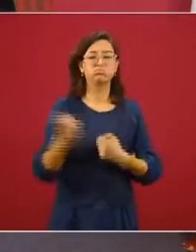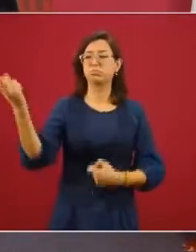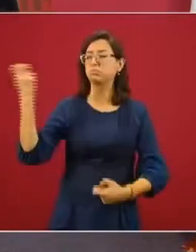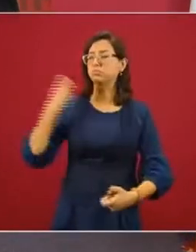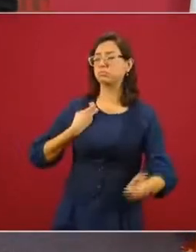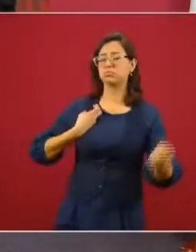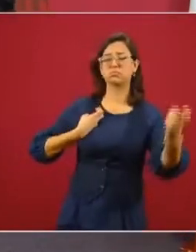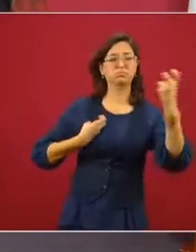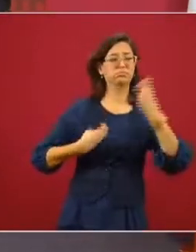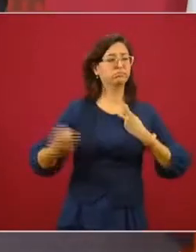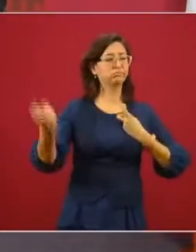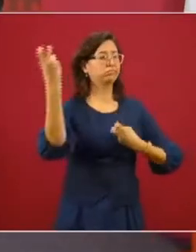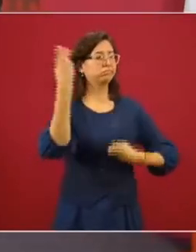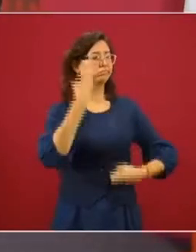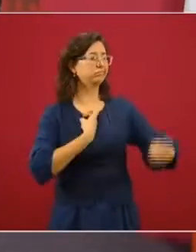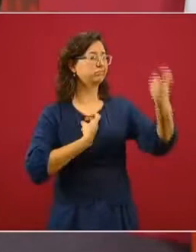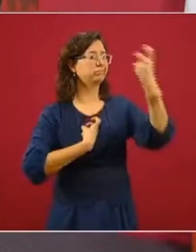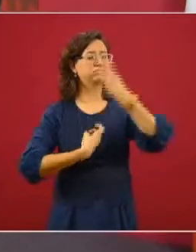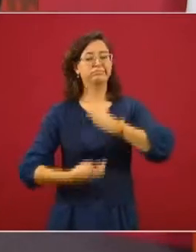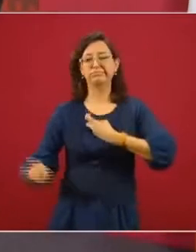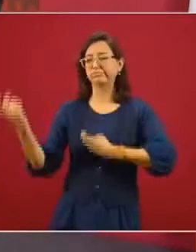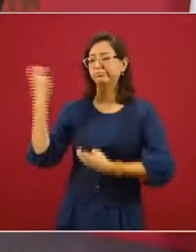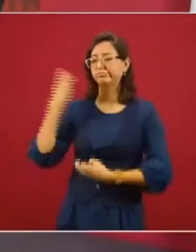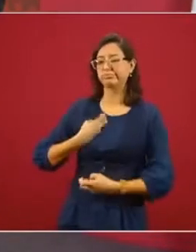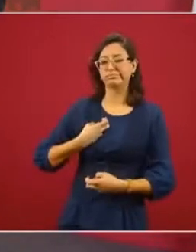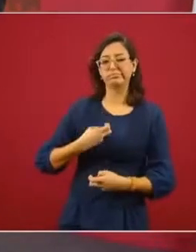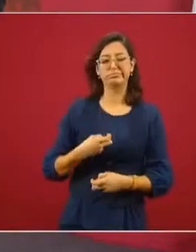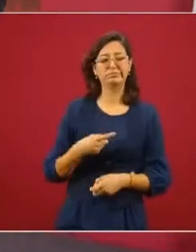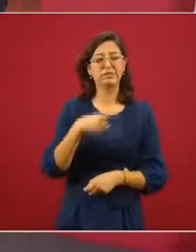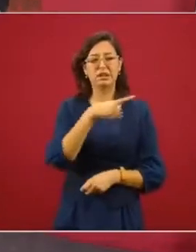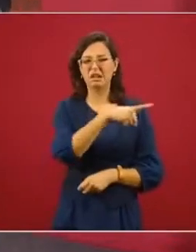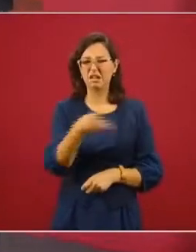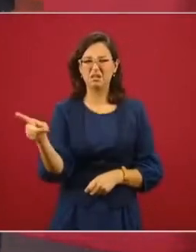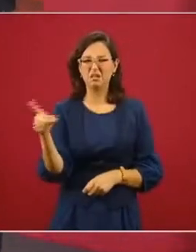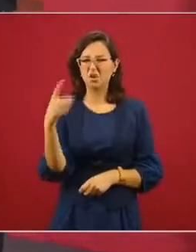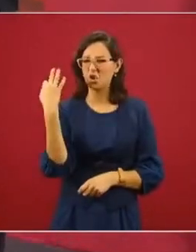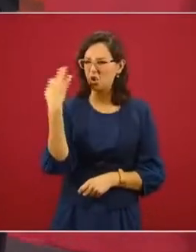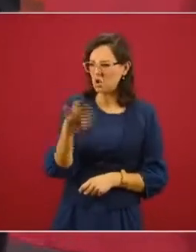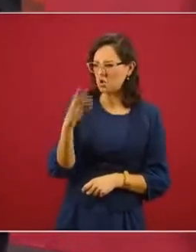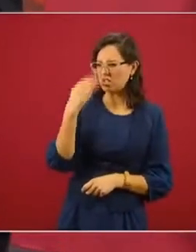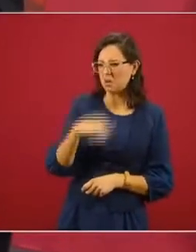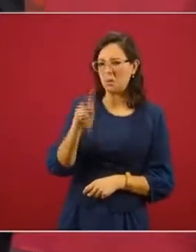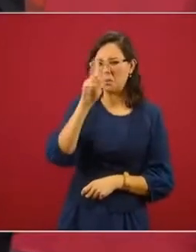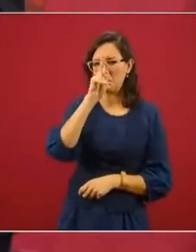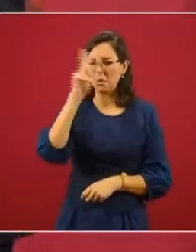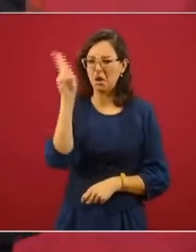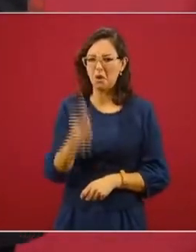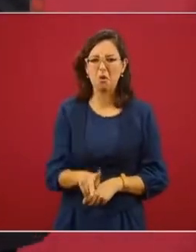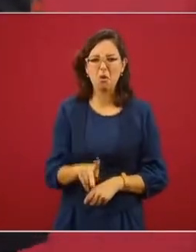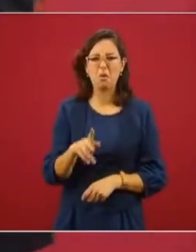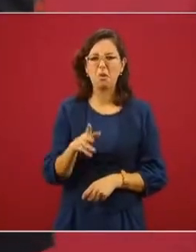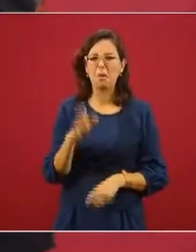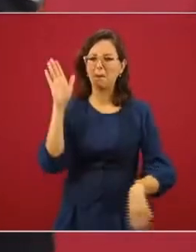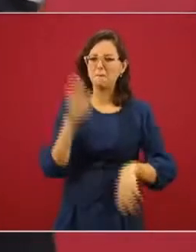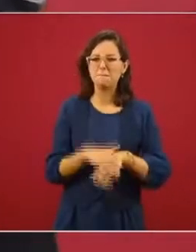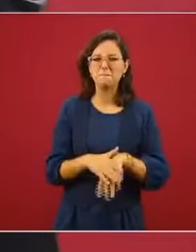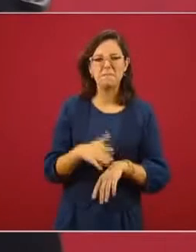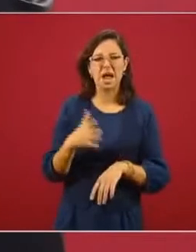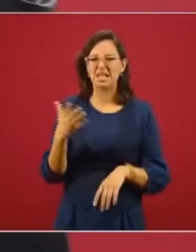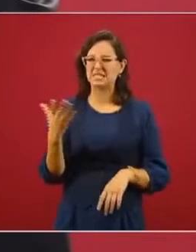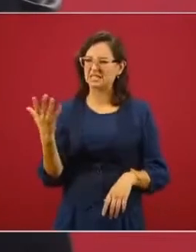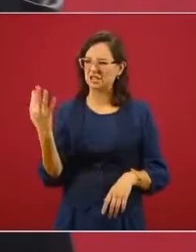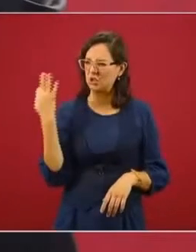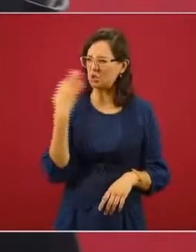¿Quién es el que se porta más majadero? ¿Quién es el más